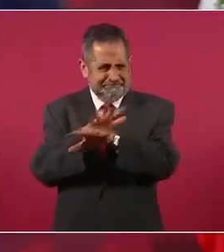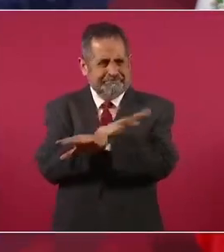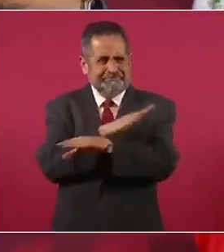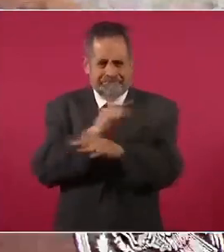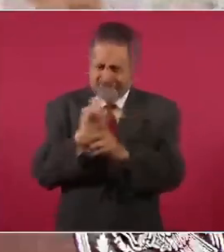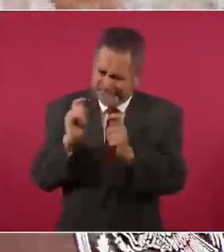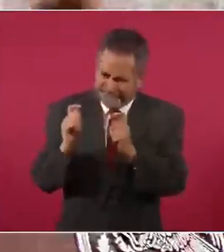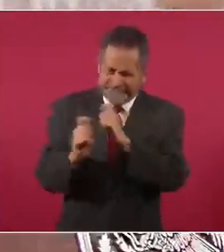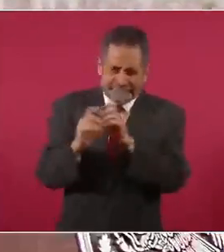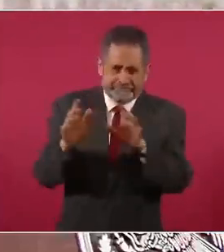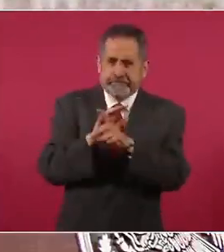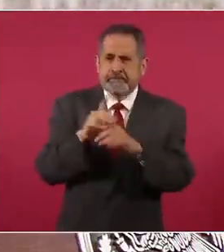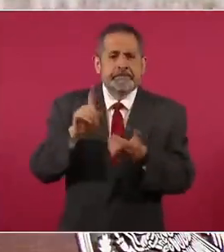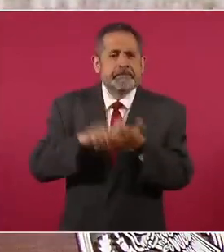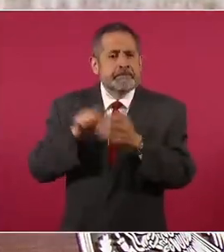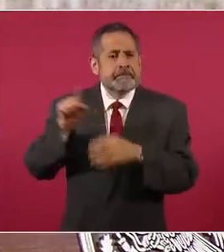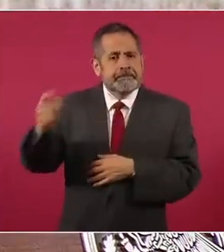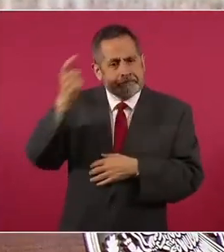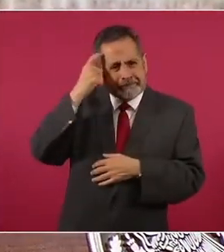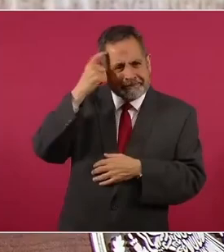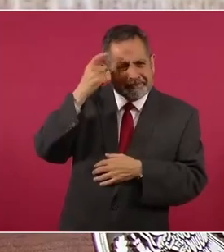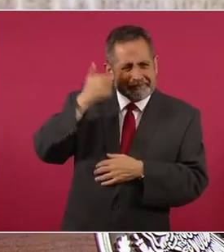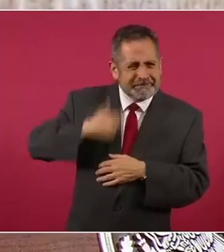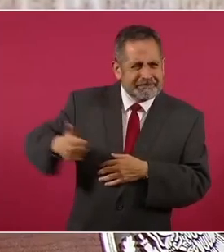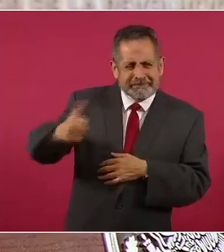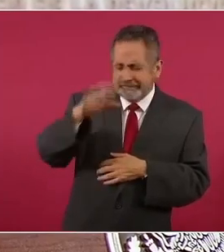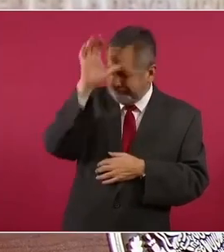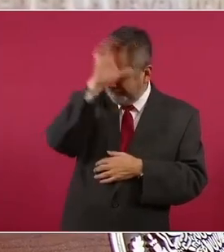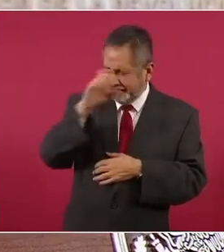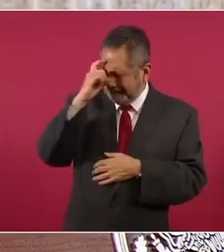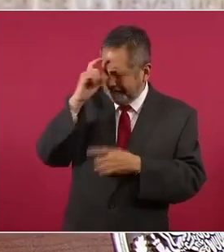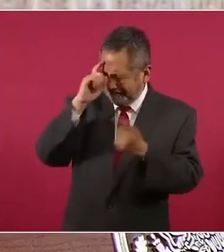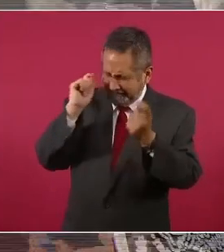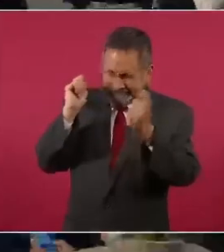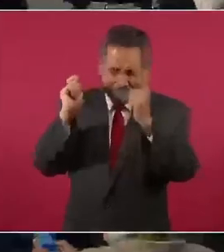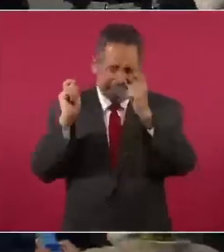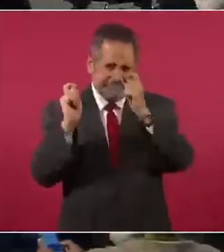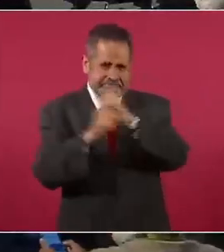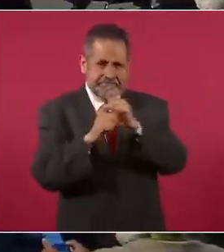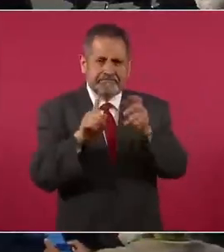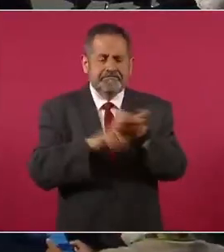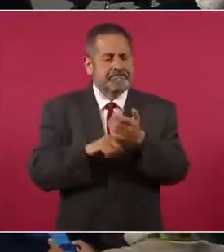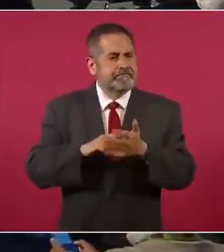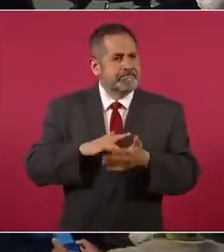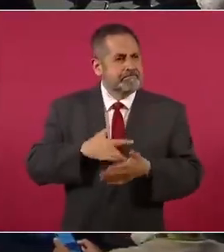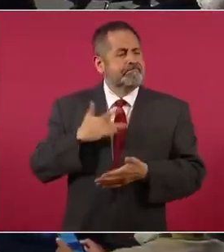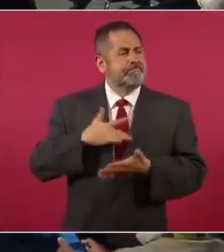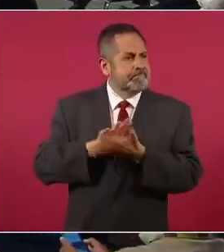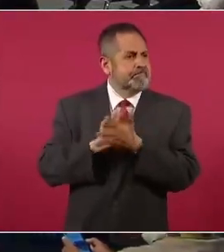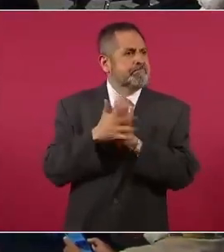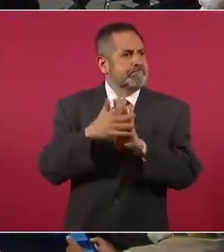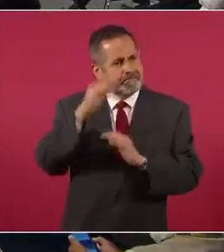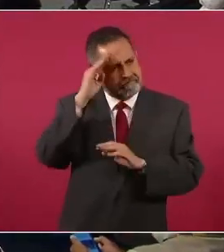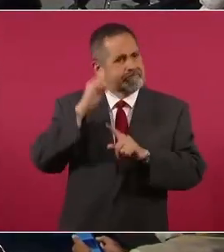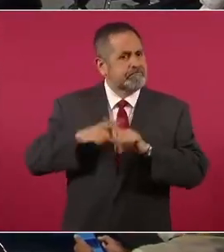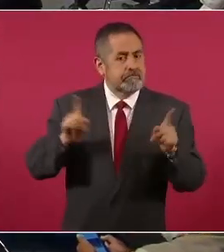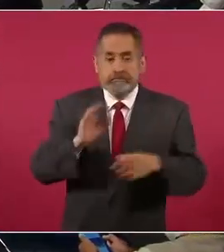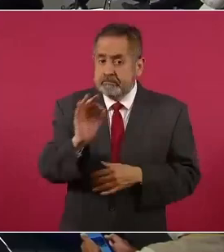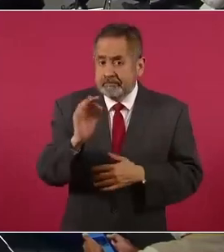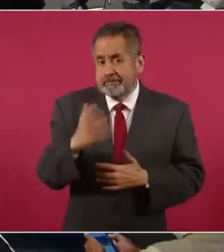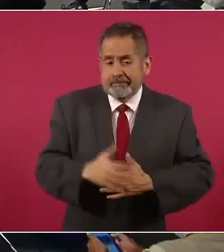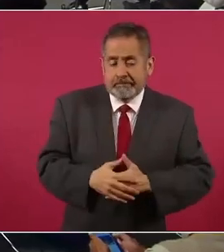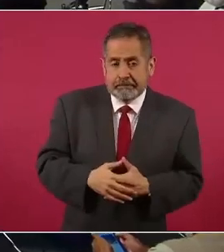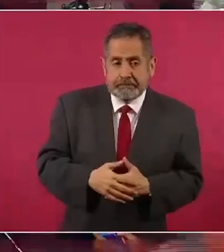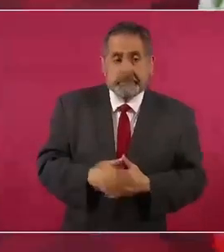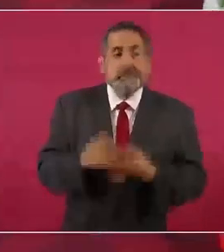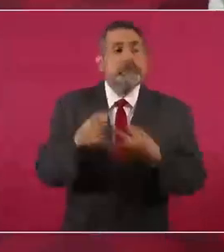es una revolución de las conciencias. Sí, es muy importante y además aprovecho